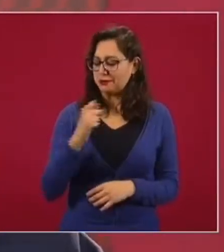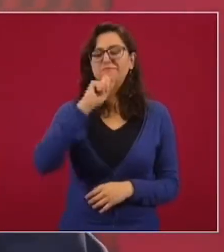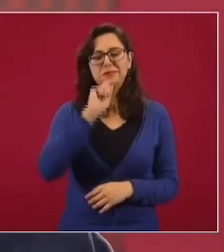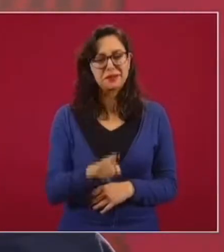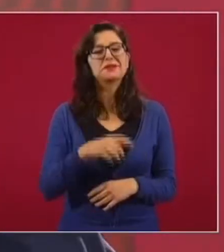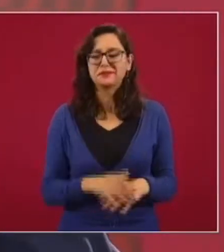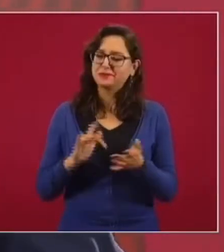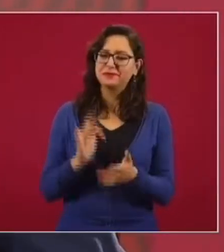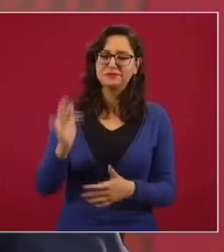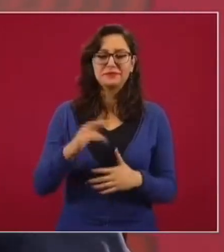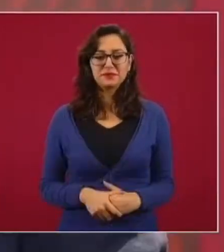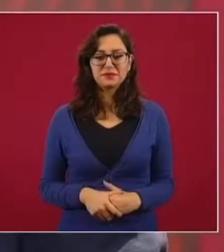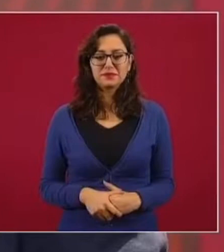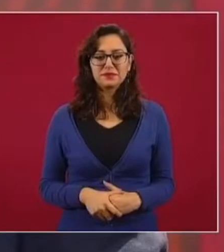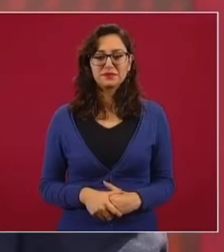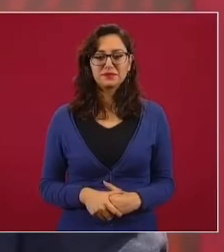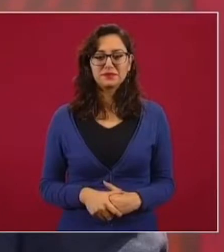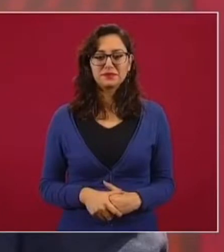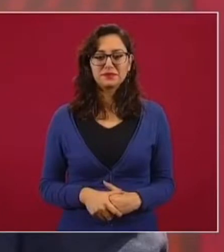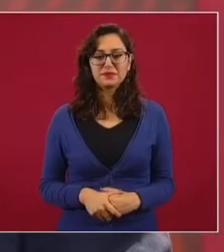cuenta.